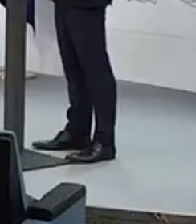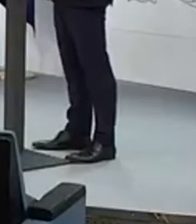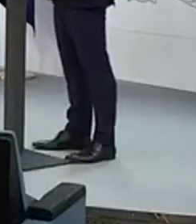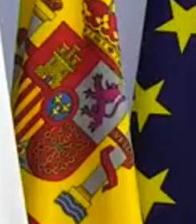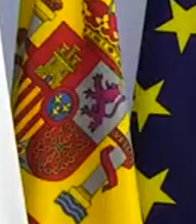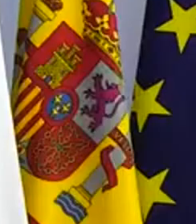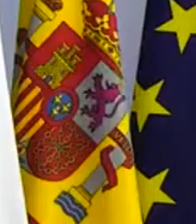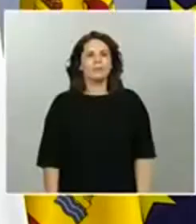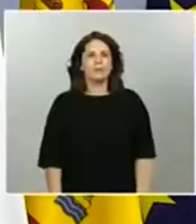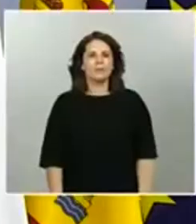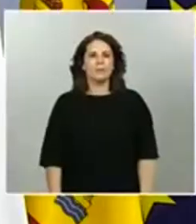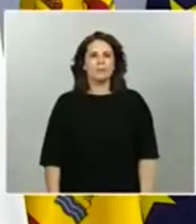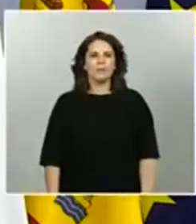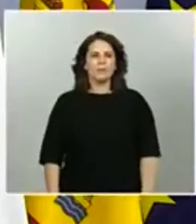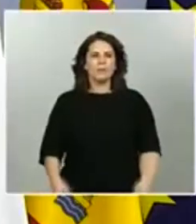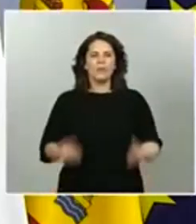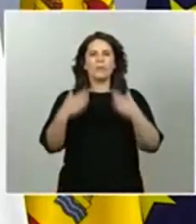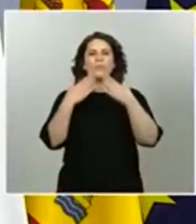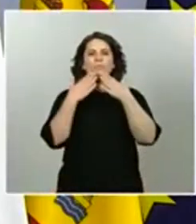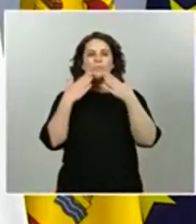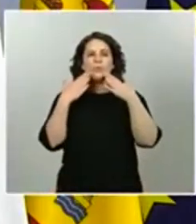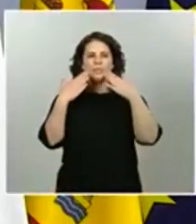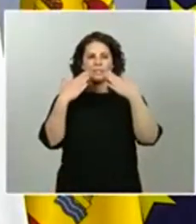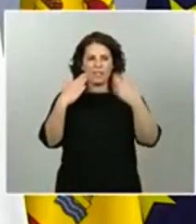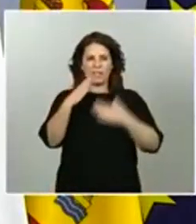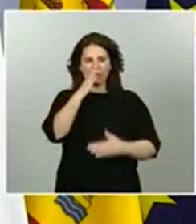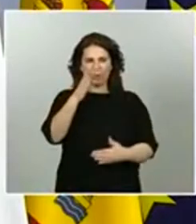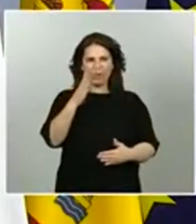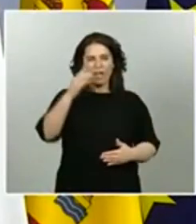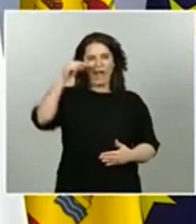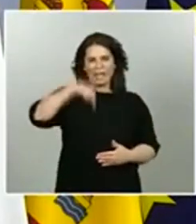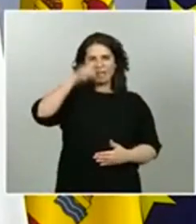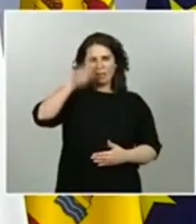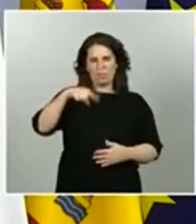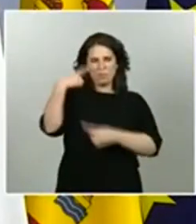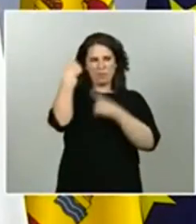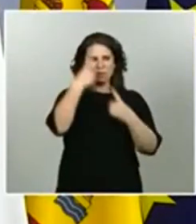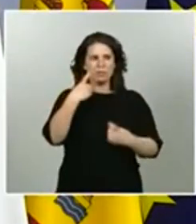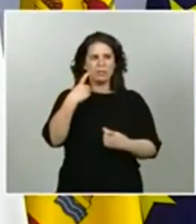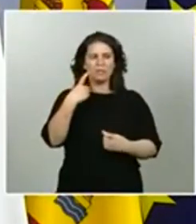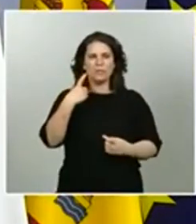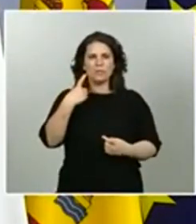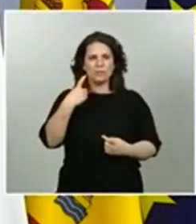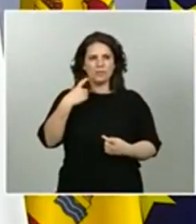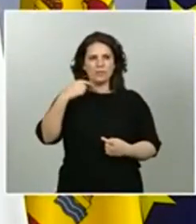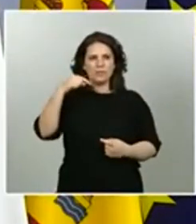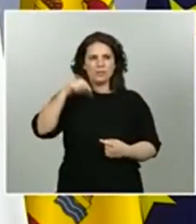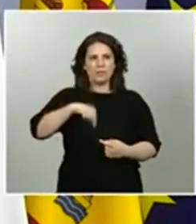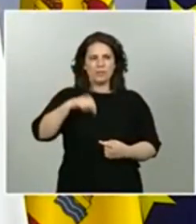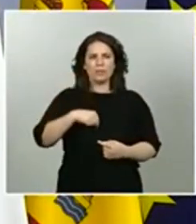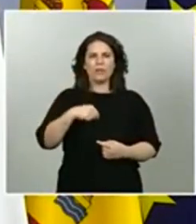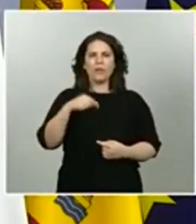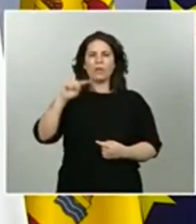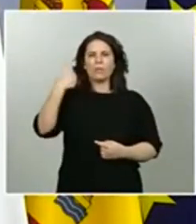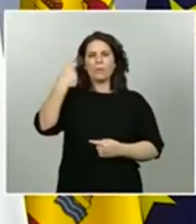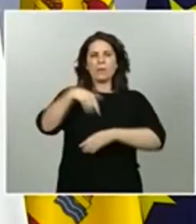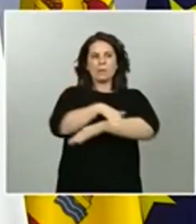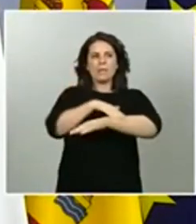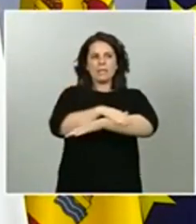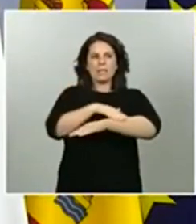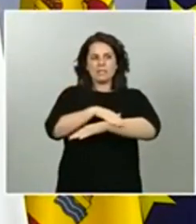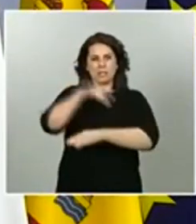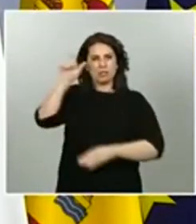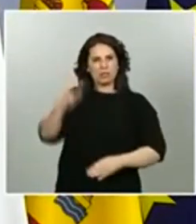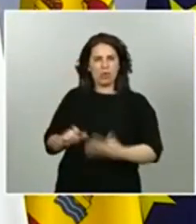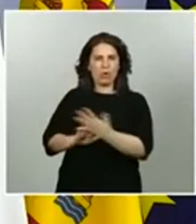te creas que el primer ministro, que también lo hacen. Bueno, yo comparto con el primer ministro, con Giuseppe, el que efectivamente no estamos